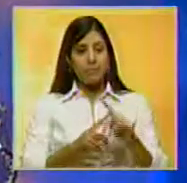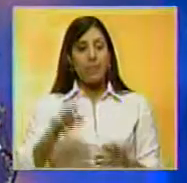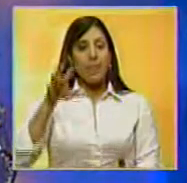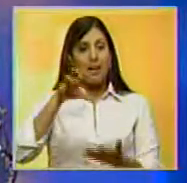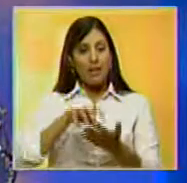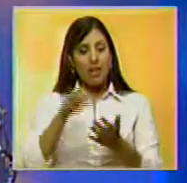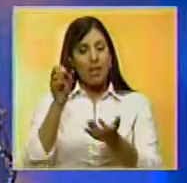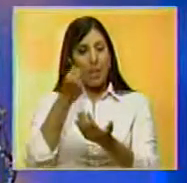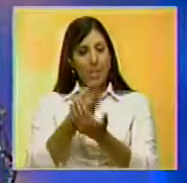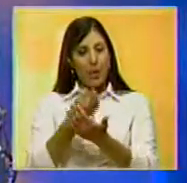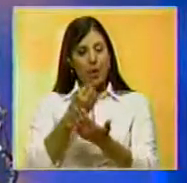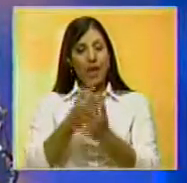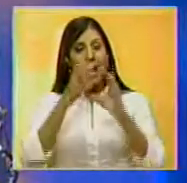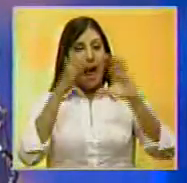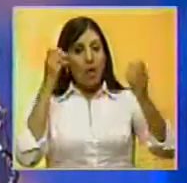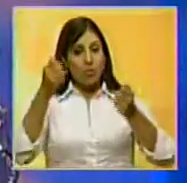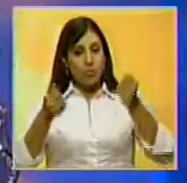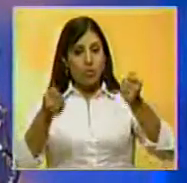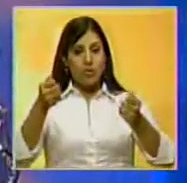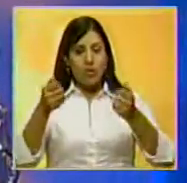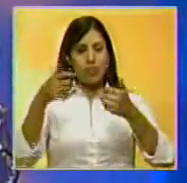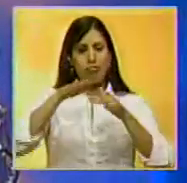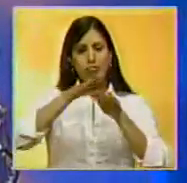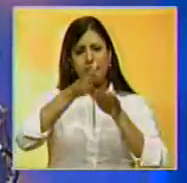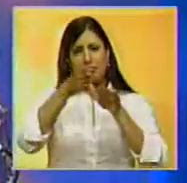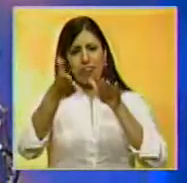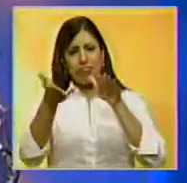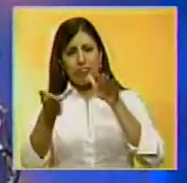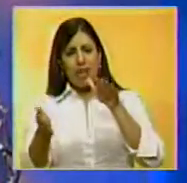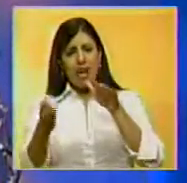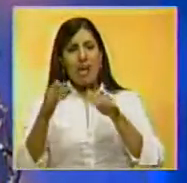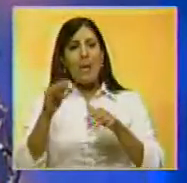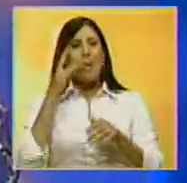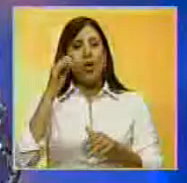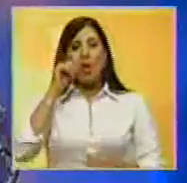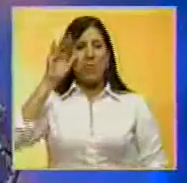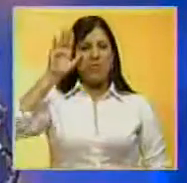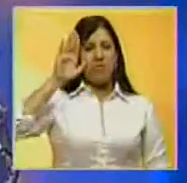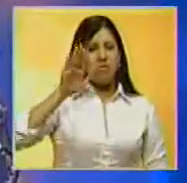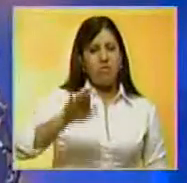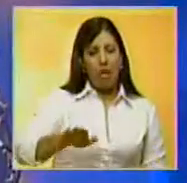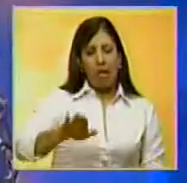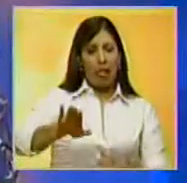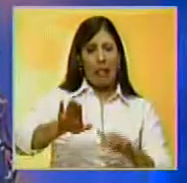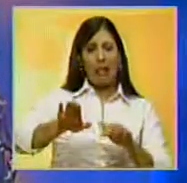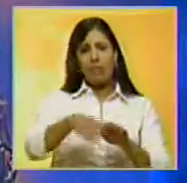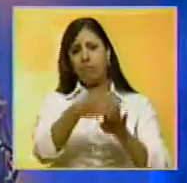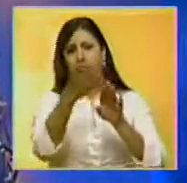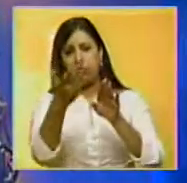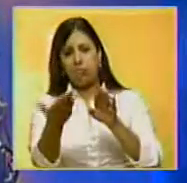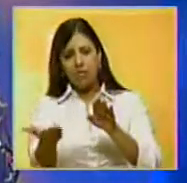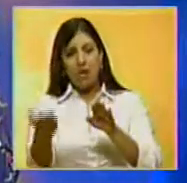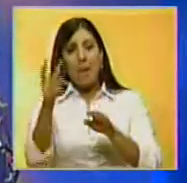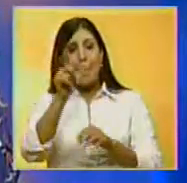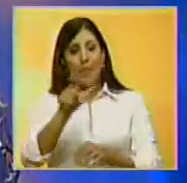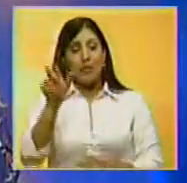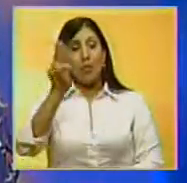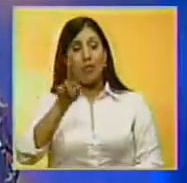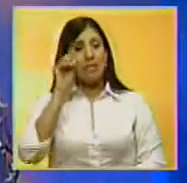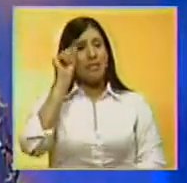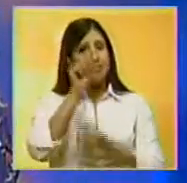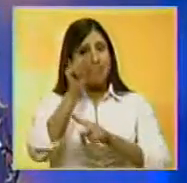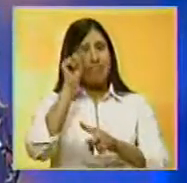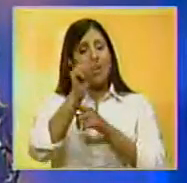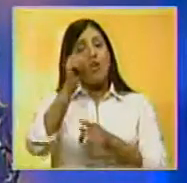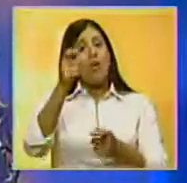En el estado Monagas, un autobús de pasajeros se precipitó a un barranco por exceso de velocidad. Los usuarios en varias ocasiones le